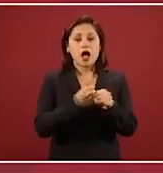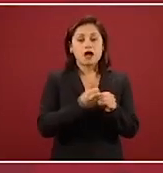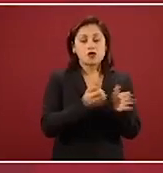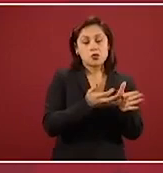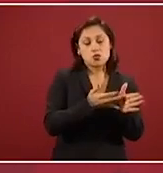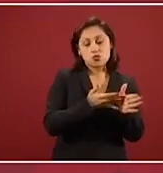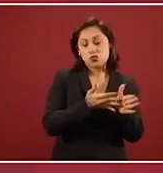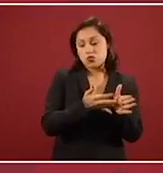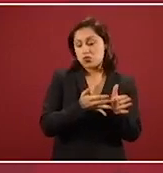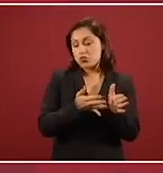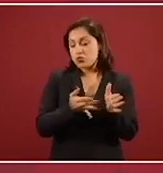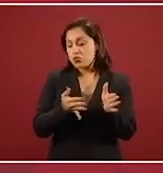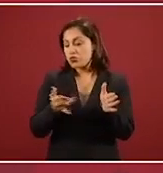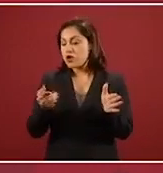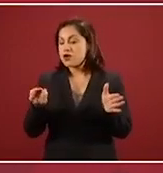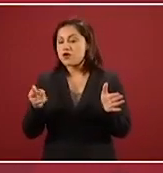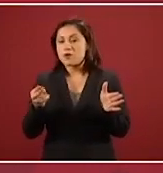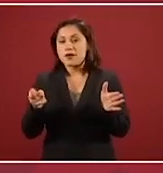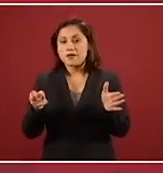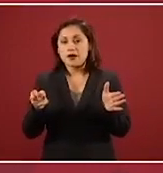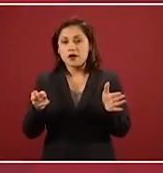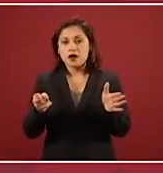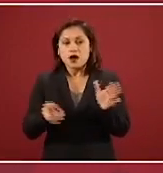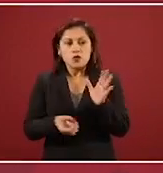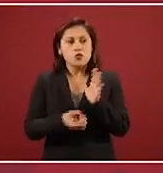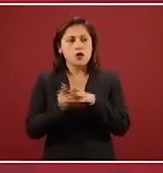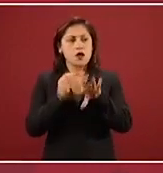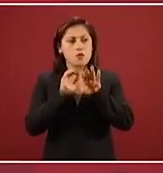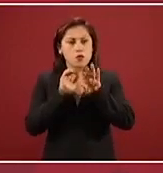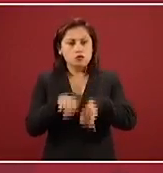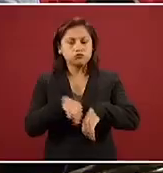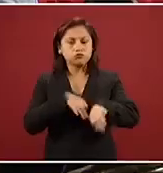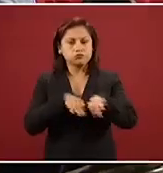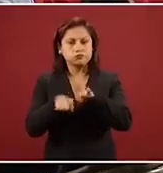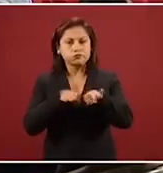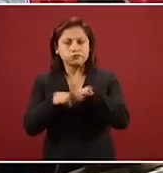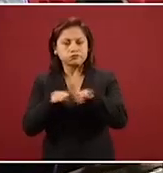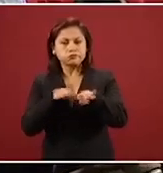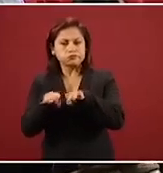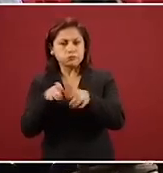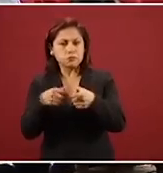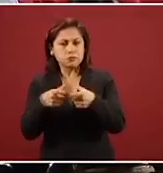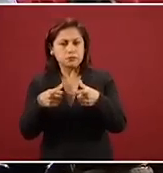hay 70 mil empleos nuevos y en diciembre